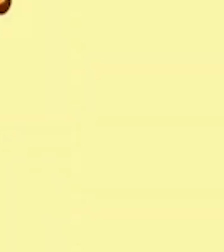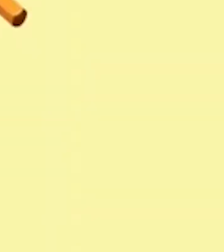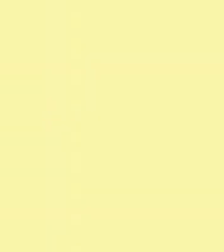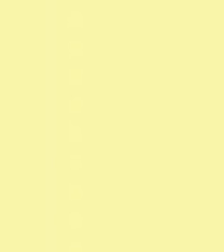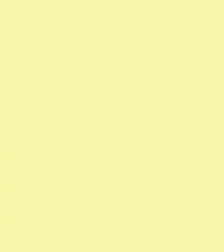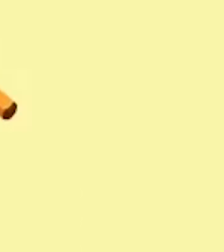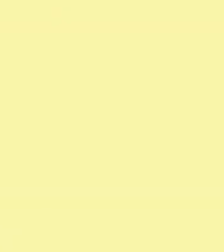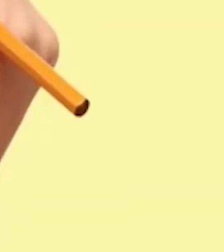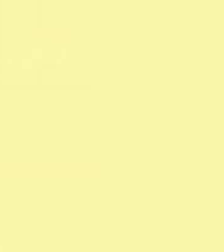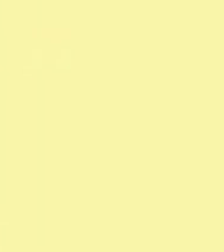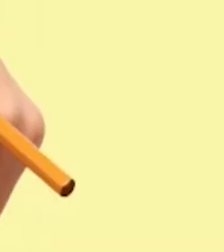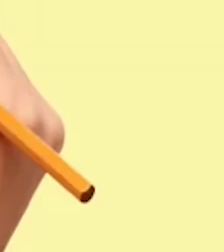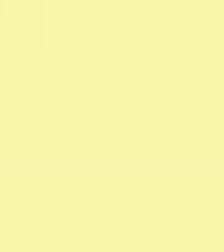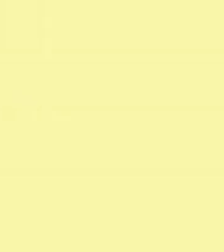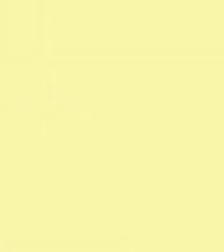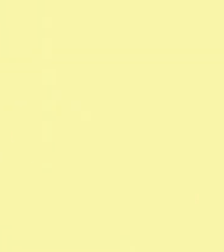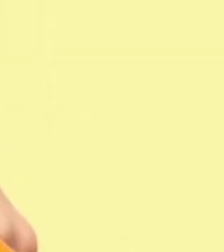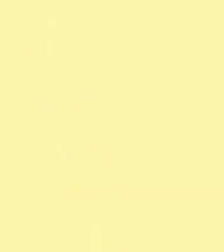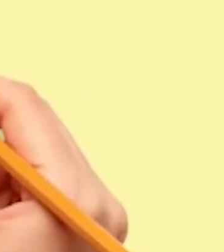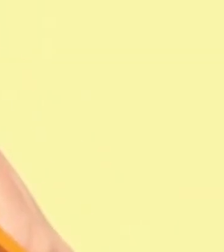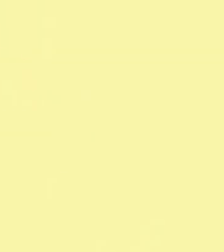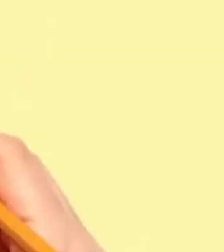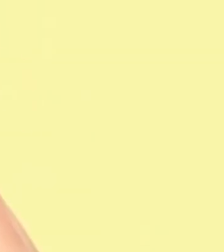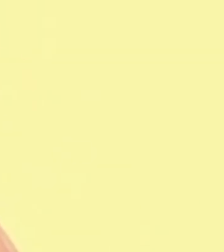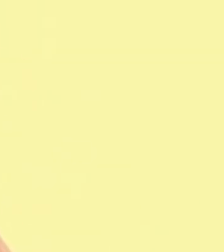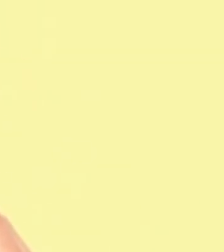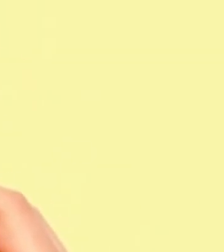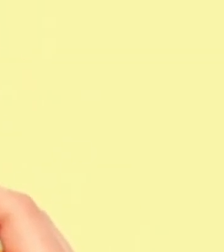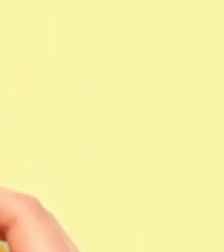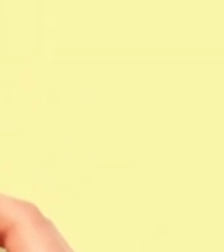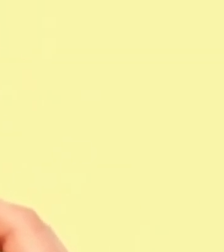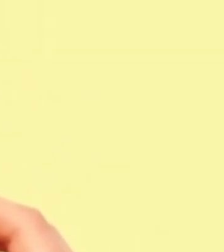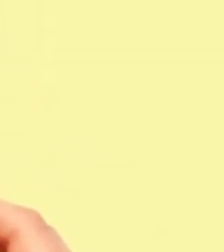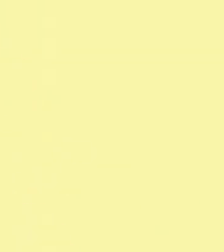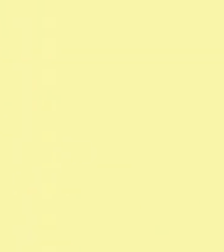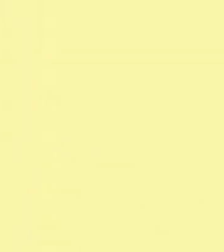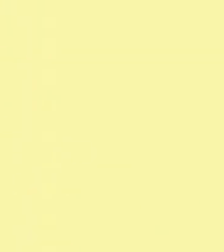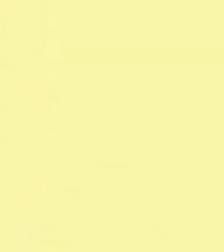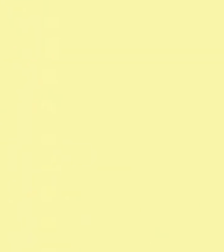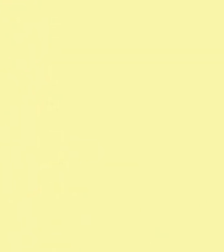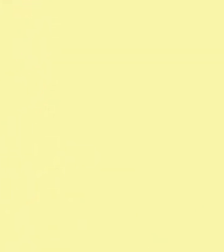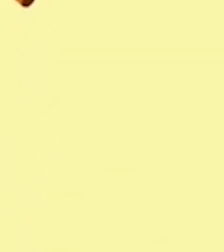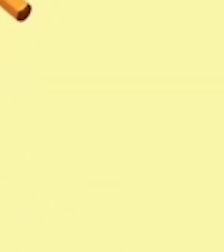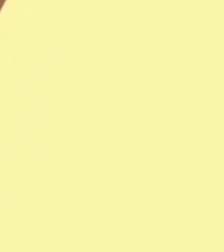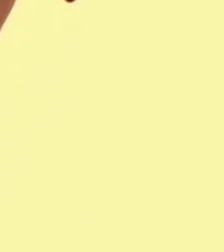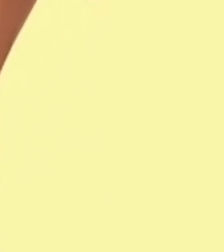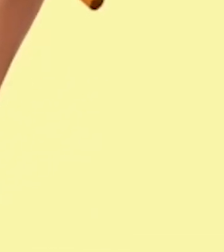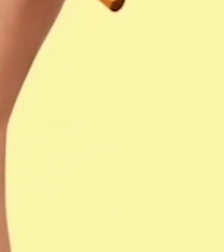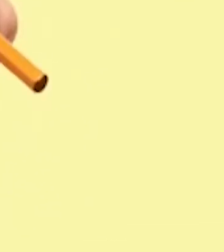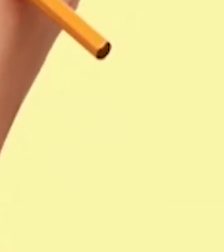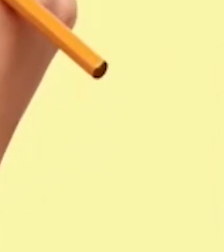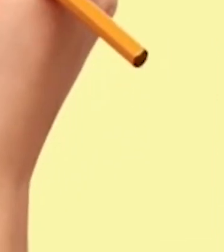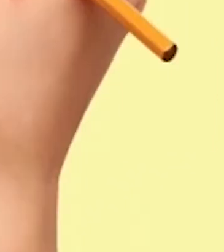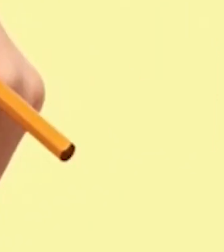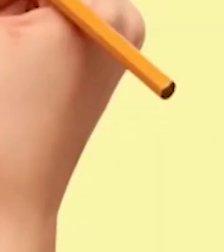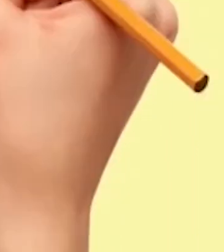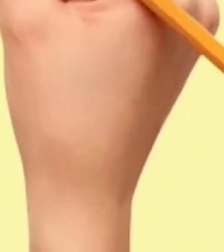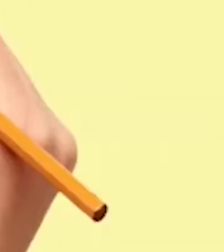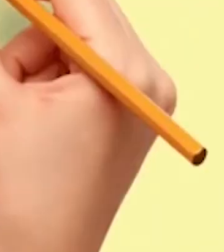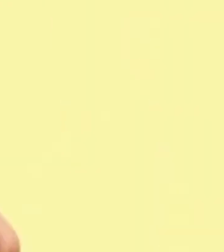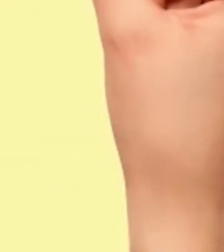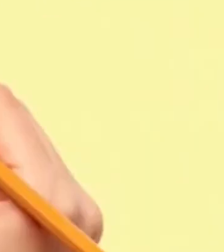asocia con la relación y reacción ante situaciones de estrés,